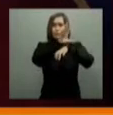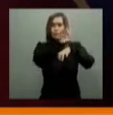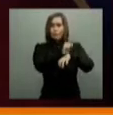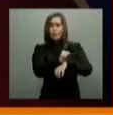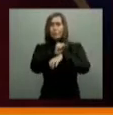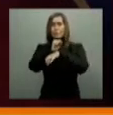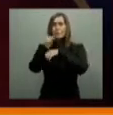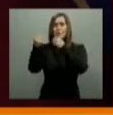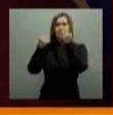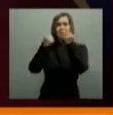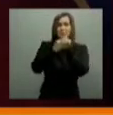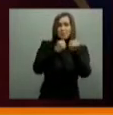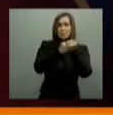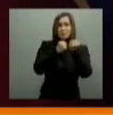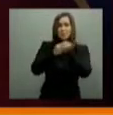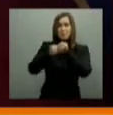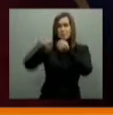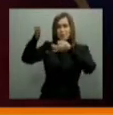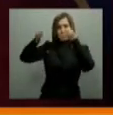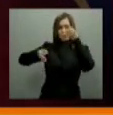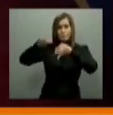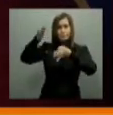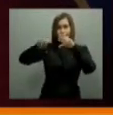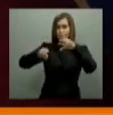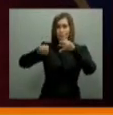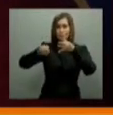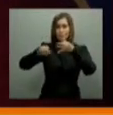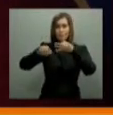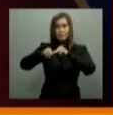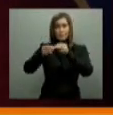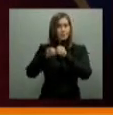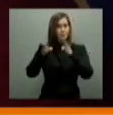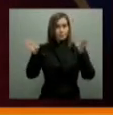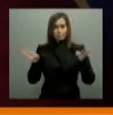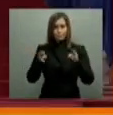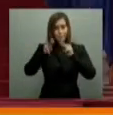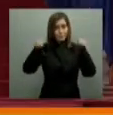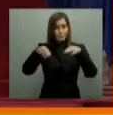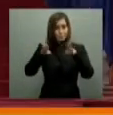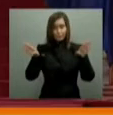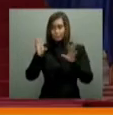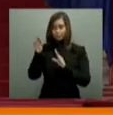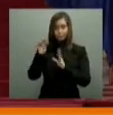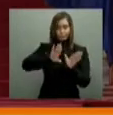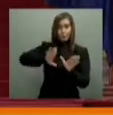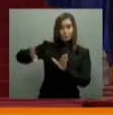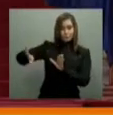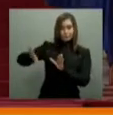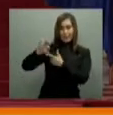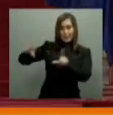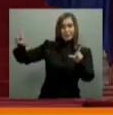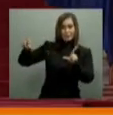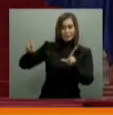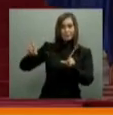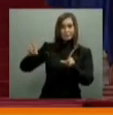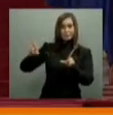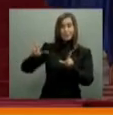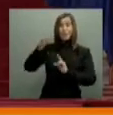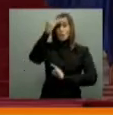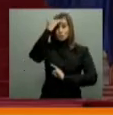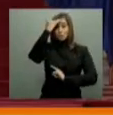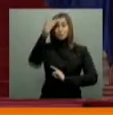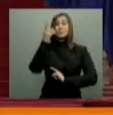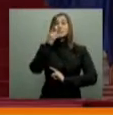del discurso reconocerle a los médicos lo que han hecho por este país con el tema del cob y claro hay un tema también